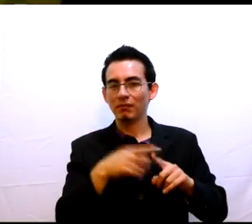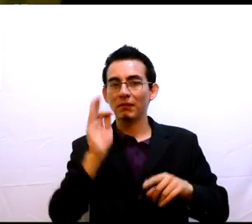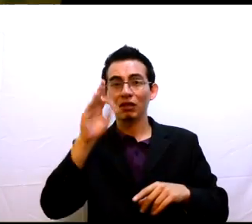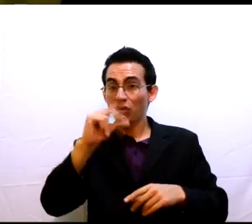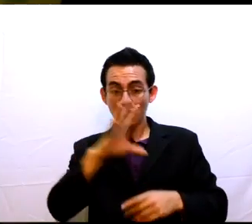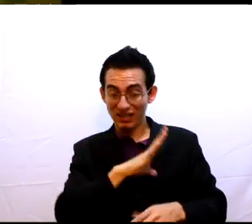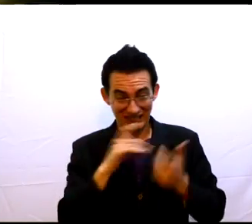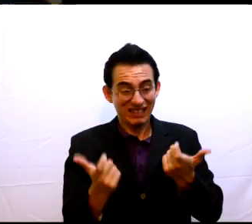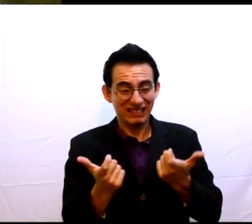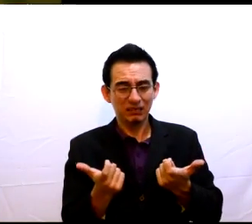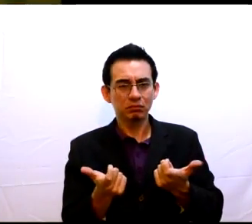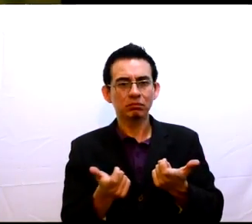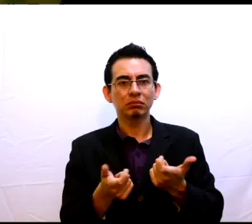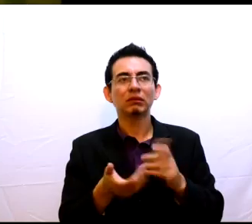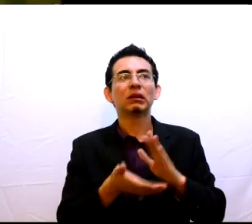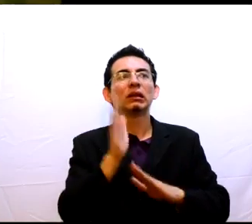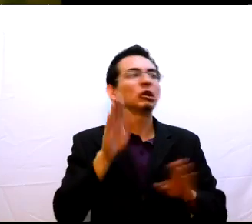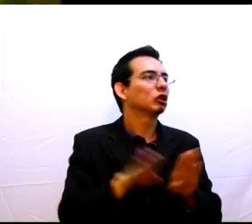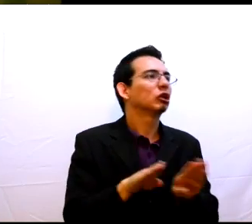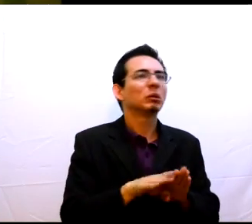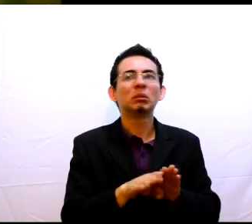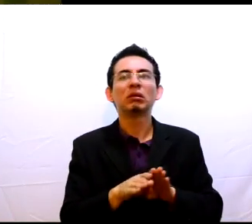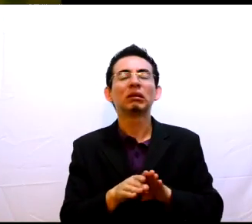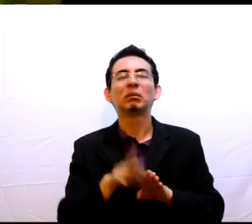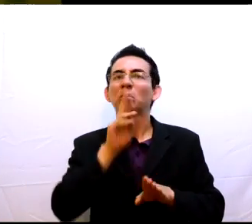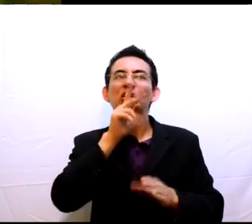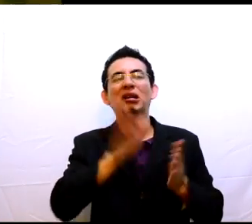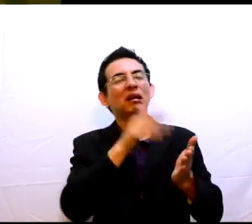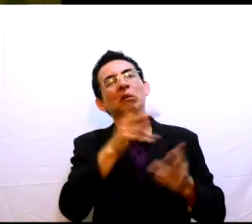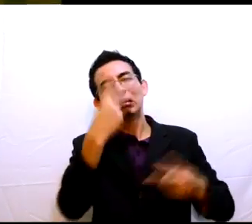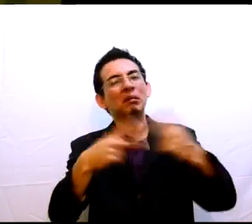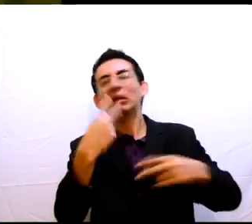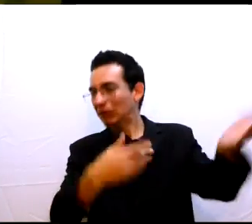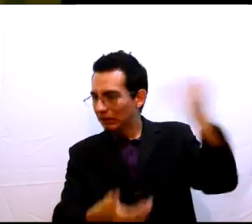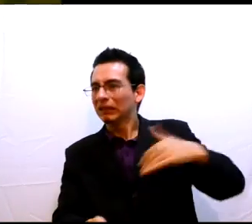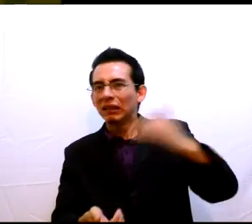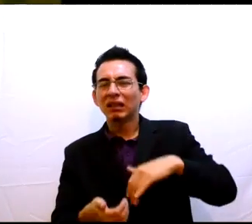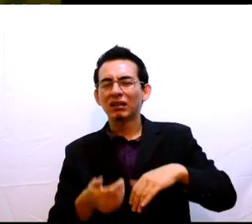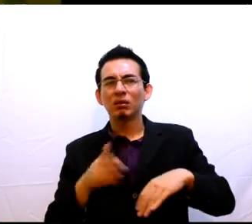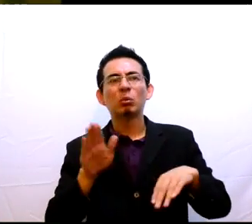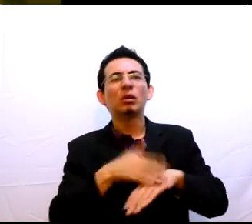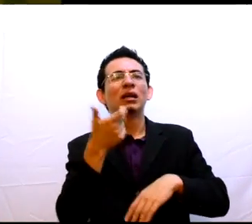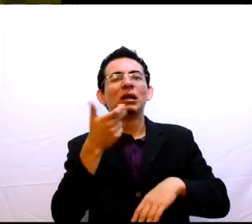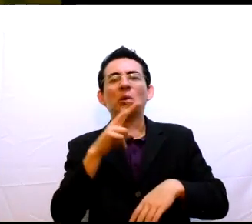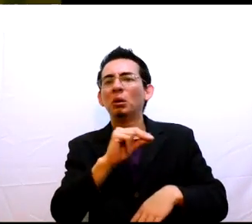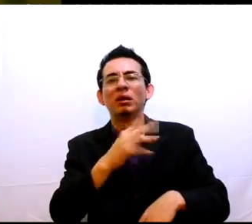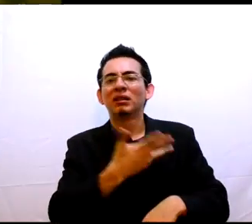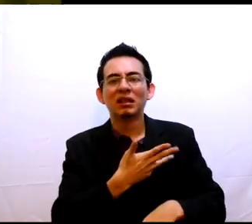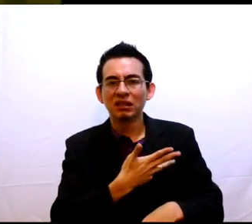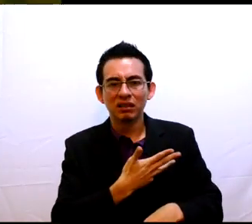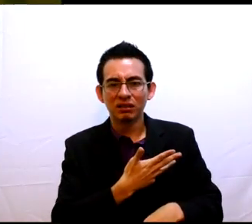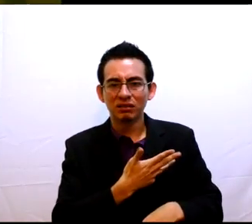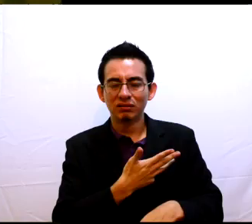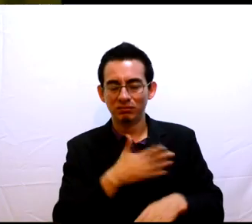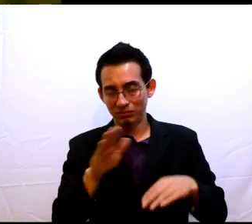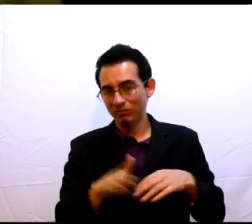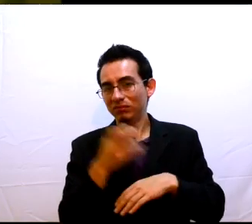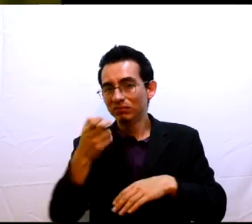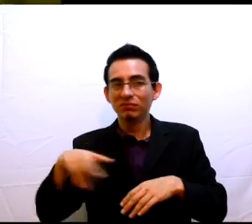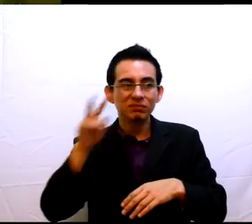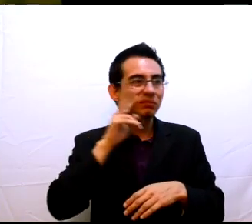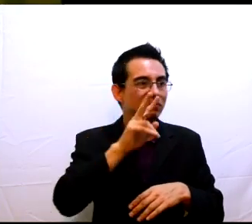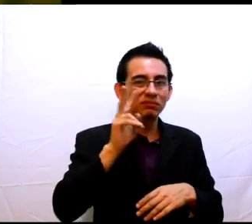al rato los vamos a tener que decir que se regresen como les ha sucedido a muchos misioneros que yo he conocido las